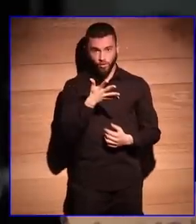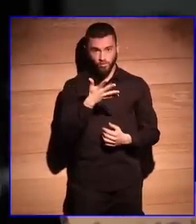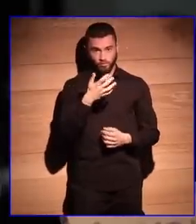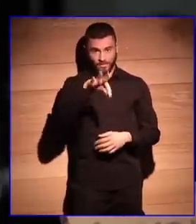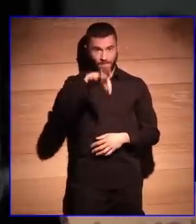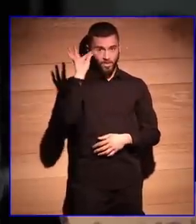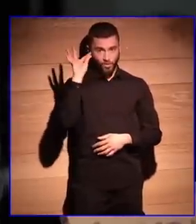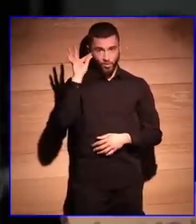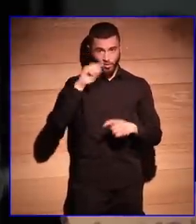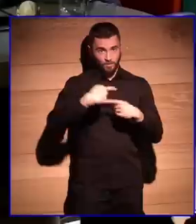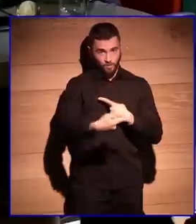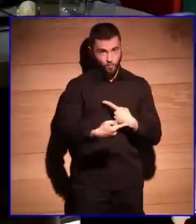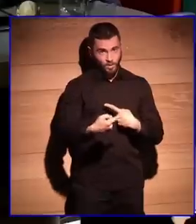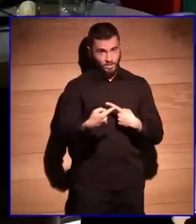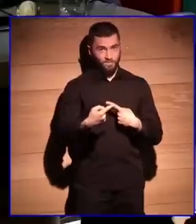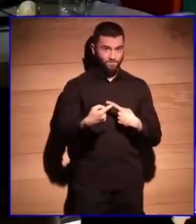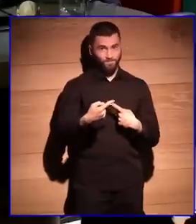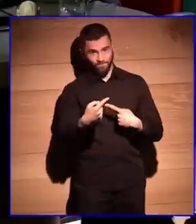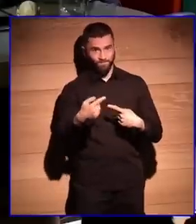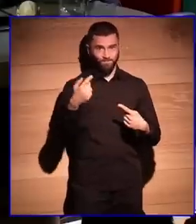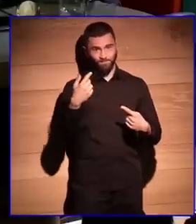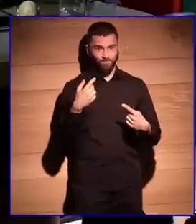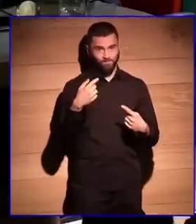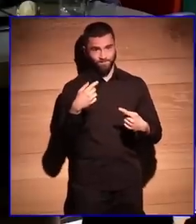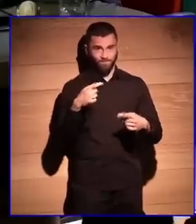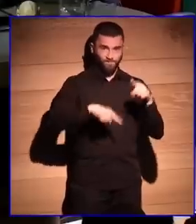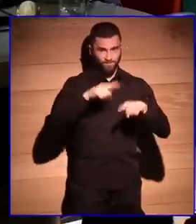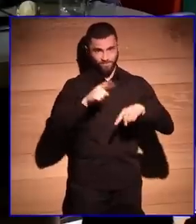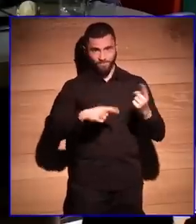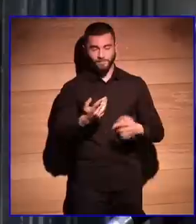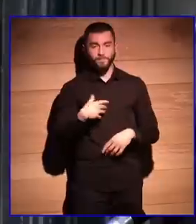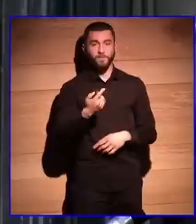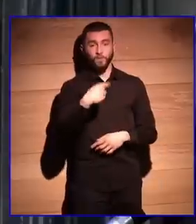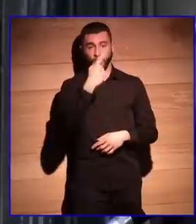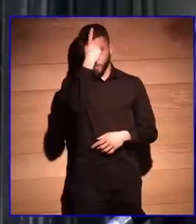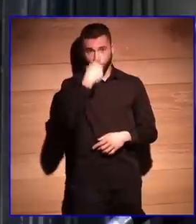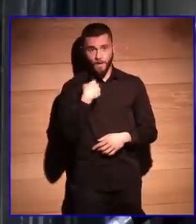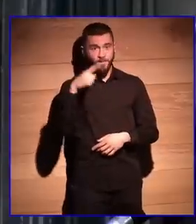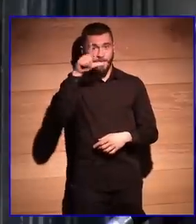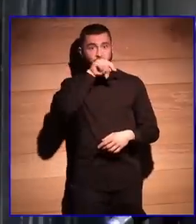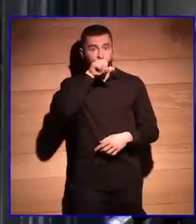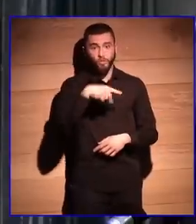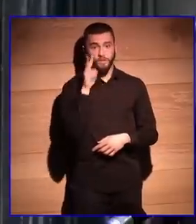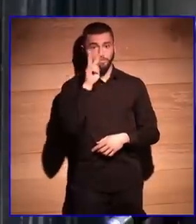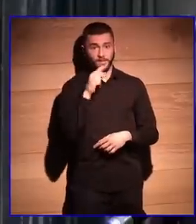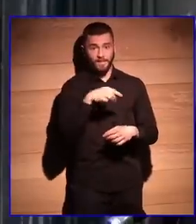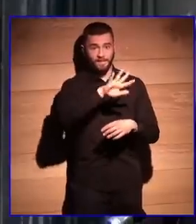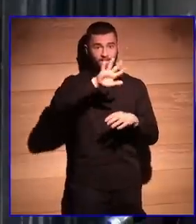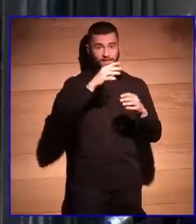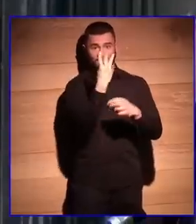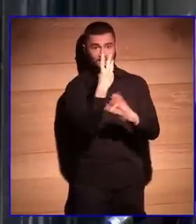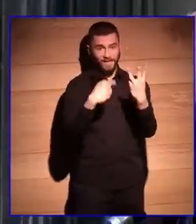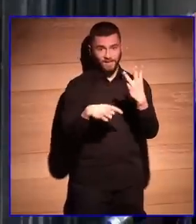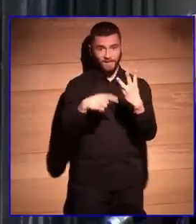decisiones resultan pero no podrían, muy engañosas. Por ejemplo, o sea, que hay tres en un, o sea, podrían mirar su perfil de Twitter, hay tres en un lado y está Gandhi a la derecha, entonces